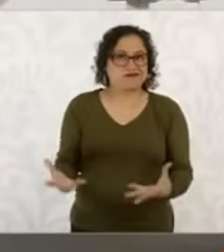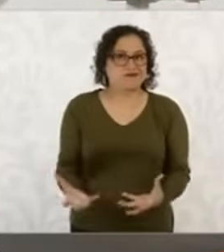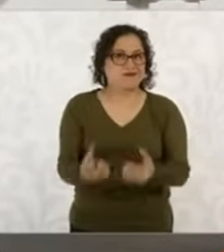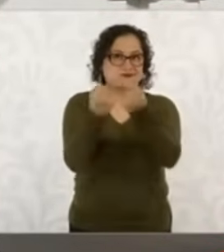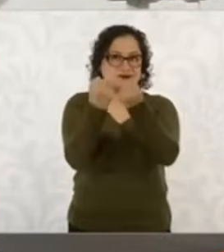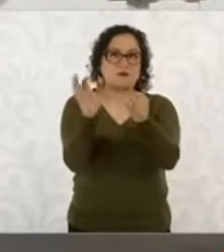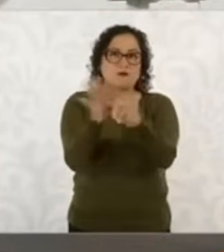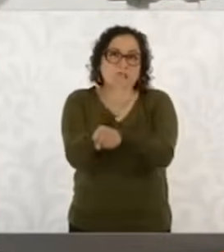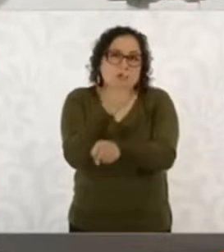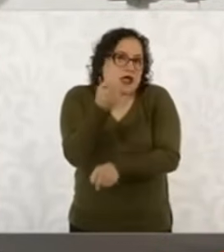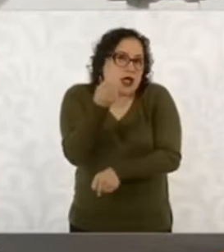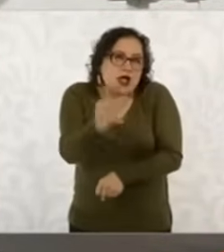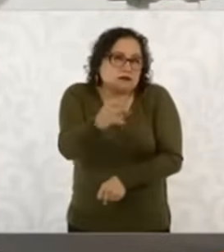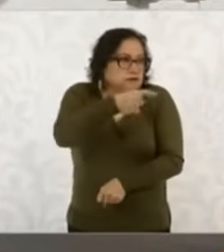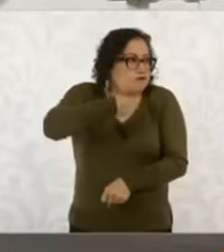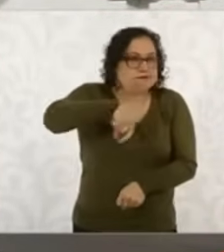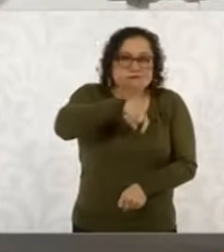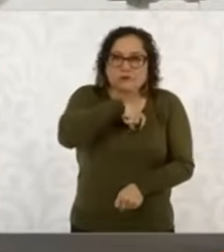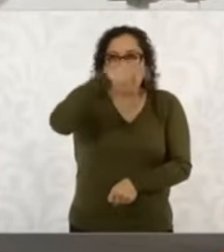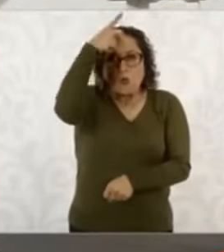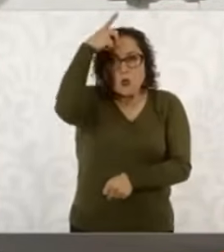mexicanos,